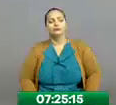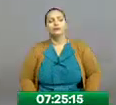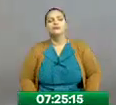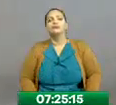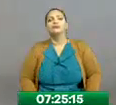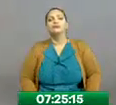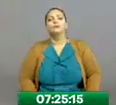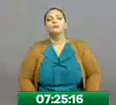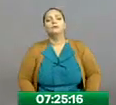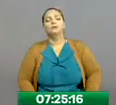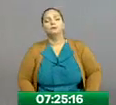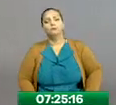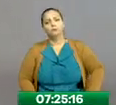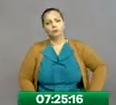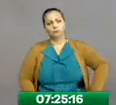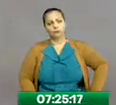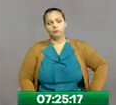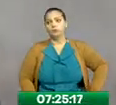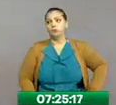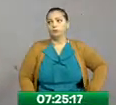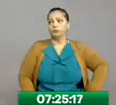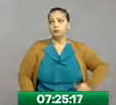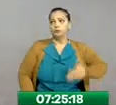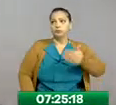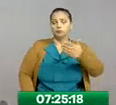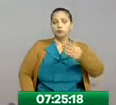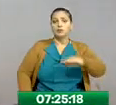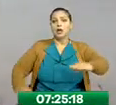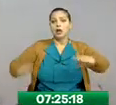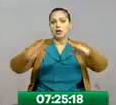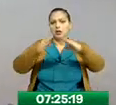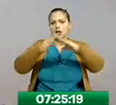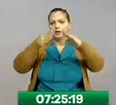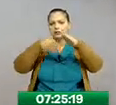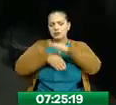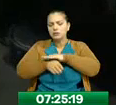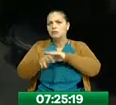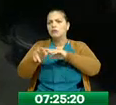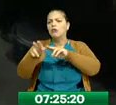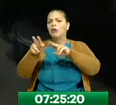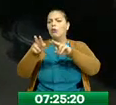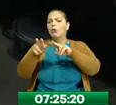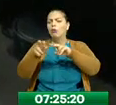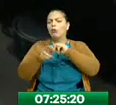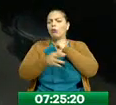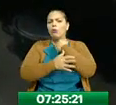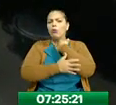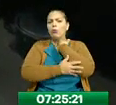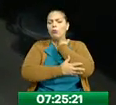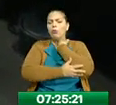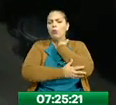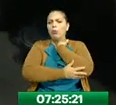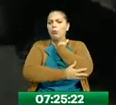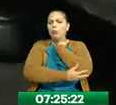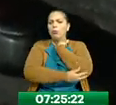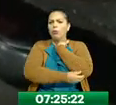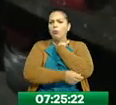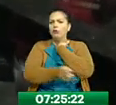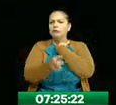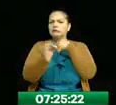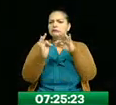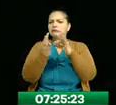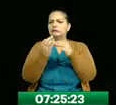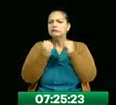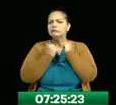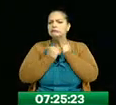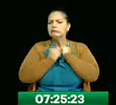haciendo. Visitamos la humilde casa donde vivía la familia de Aquilema. Se sentía una tristeza inmensa.